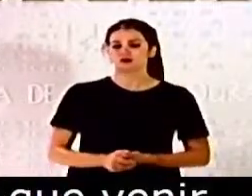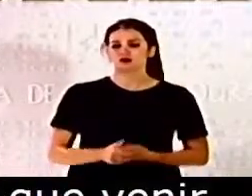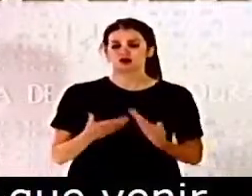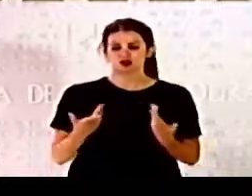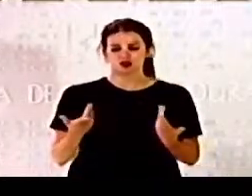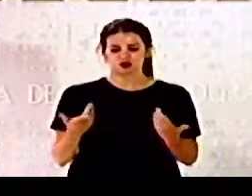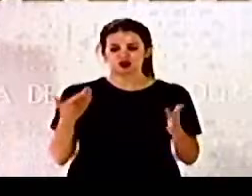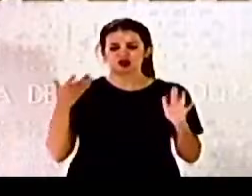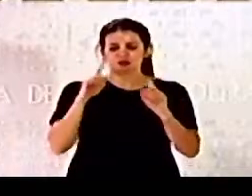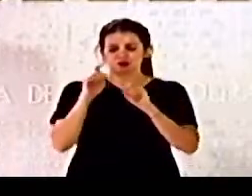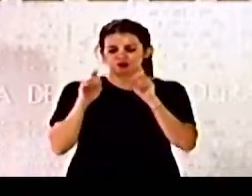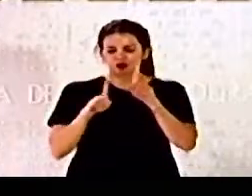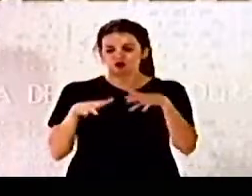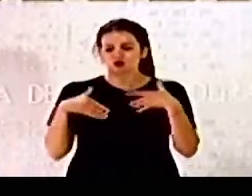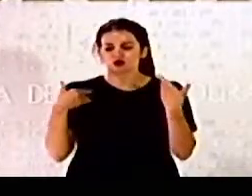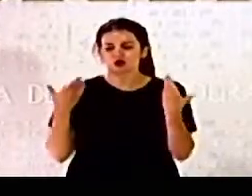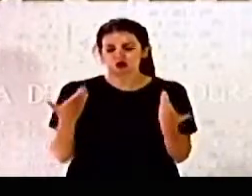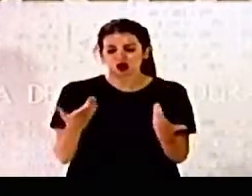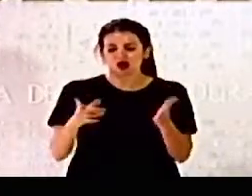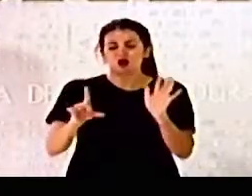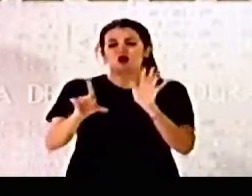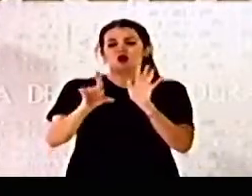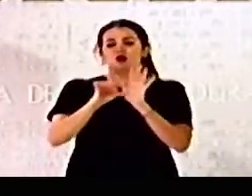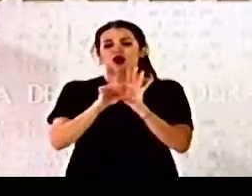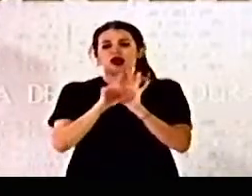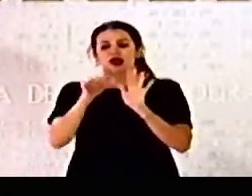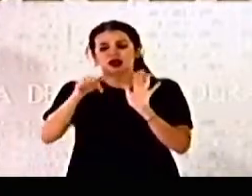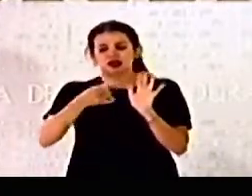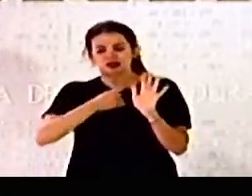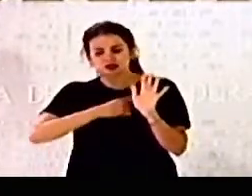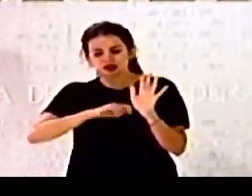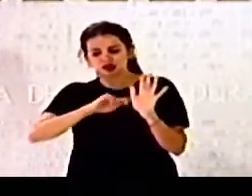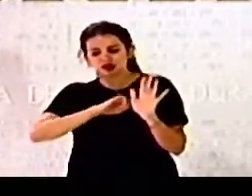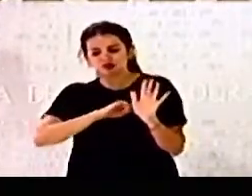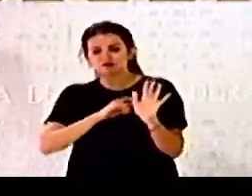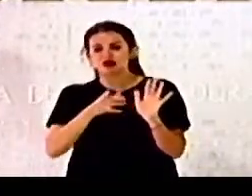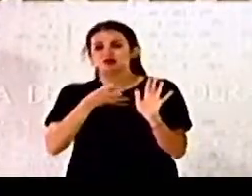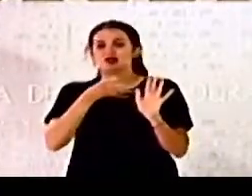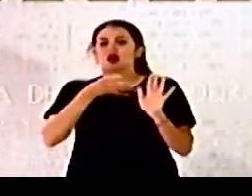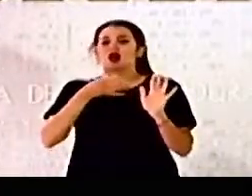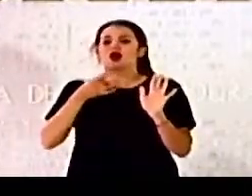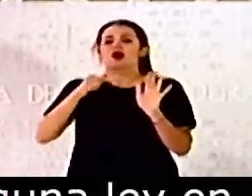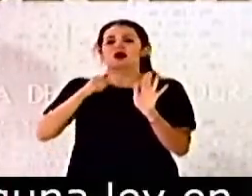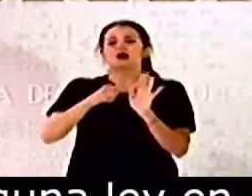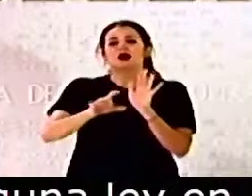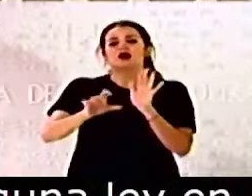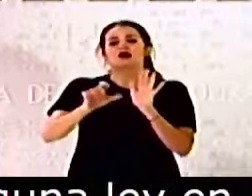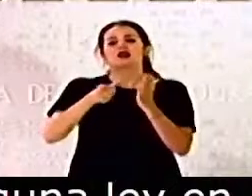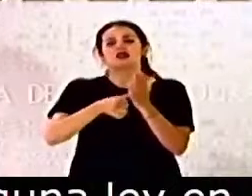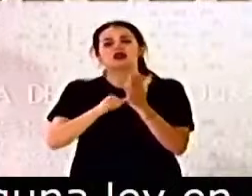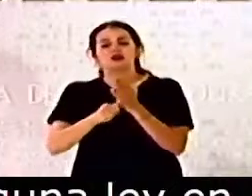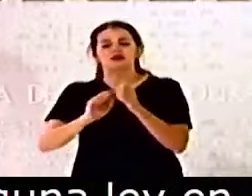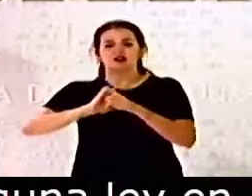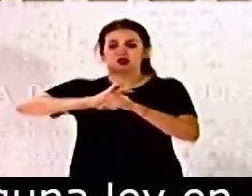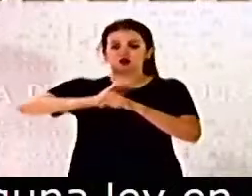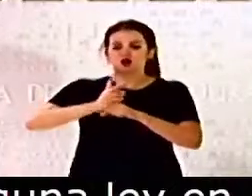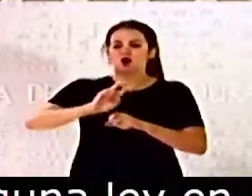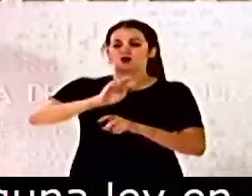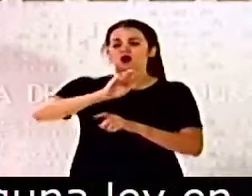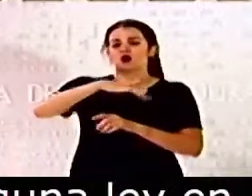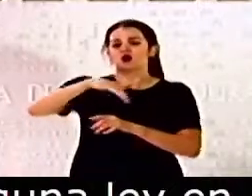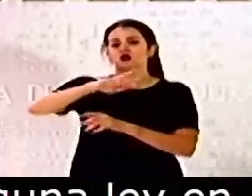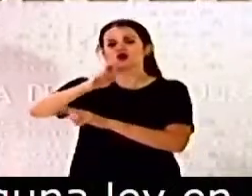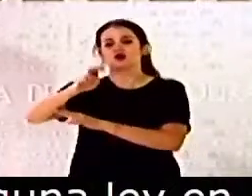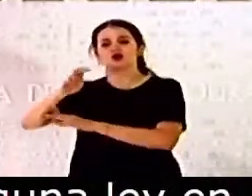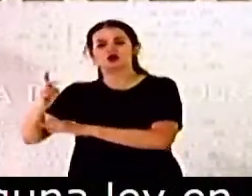la pregunta es, ¿se ha sacado alguna ley en España para utilizar el certificado COVID digital en otros sitios que no